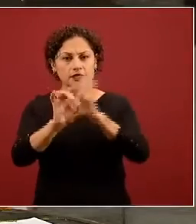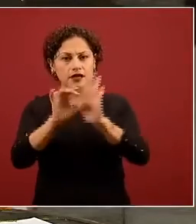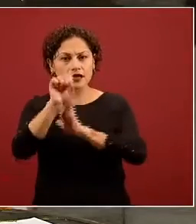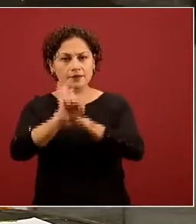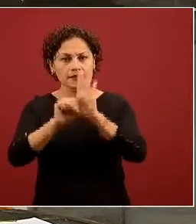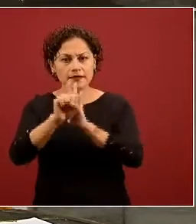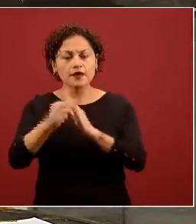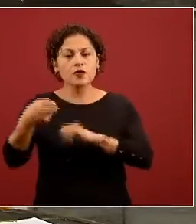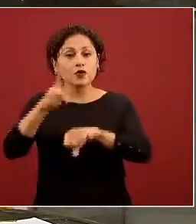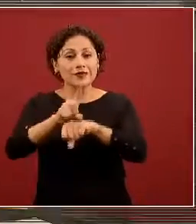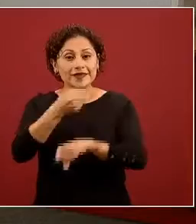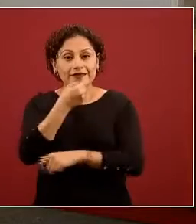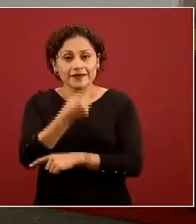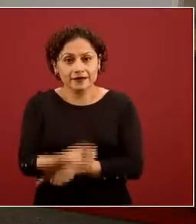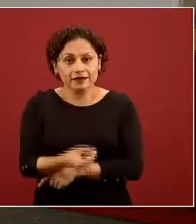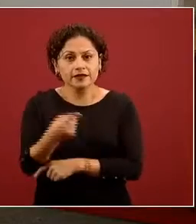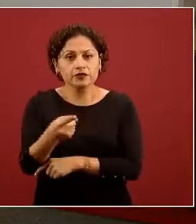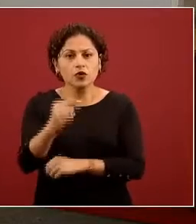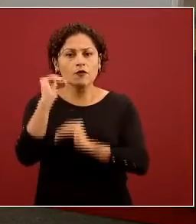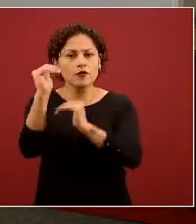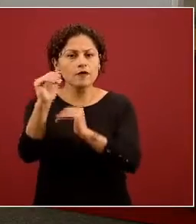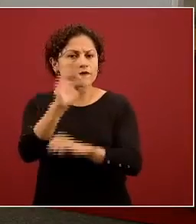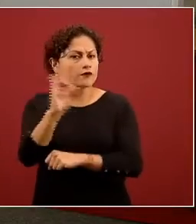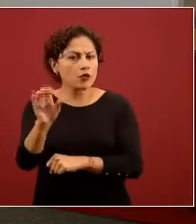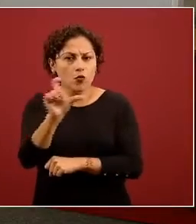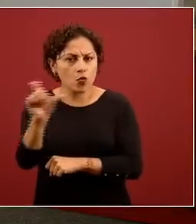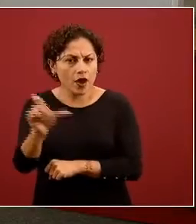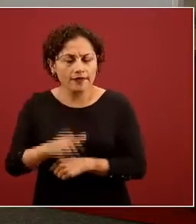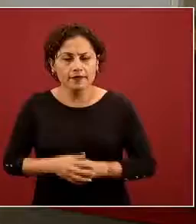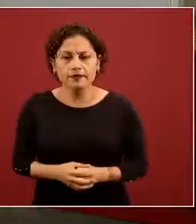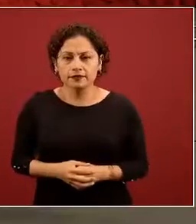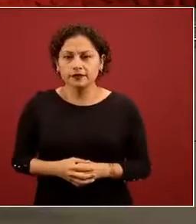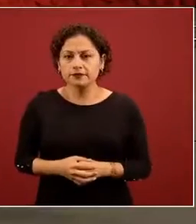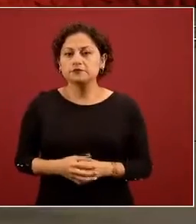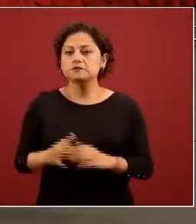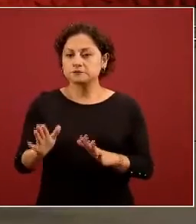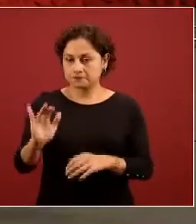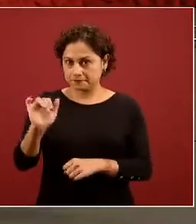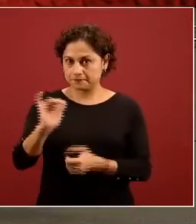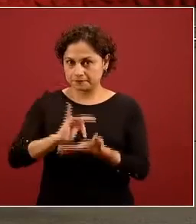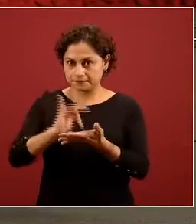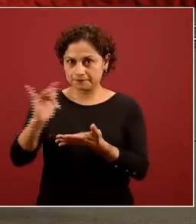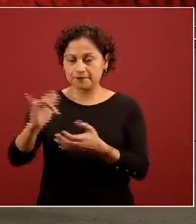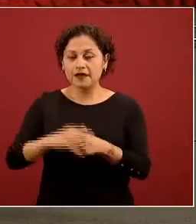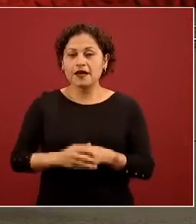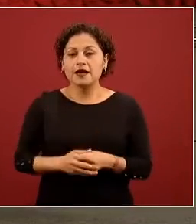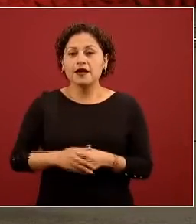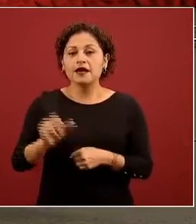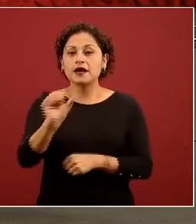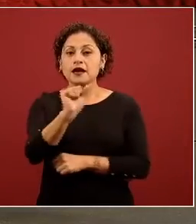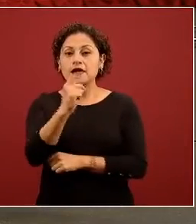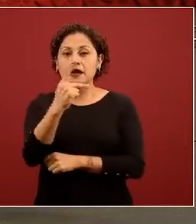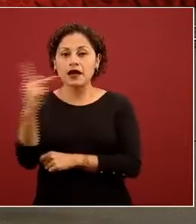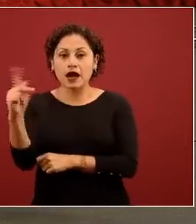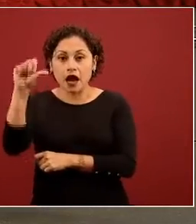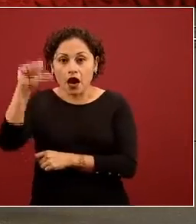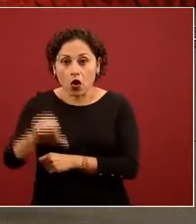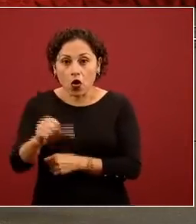Día del Niño? Por favor. Gracias. Con muchísimo gusto. La plataforma se cierra en 20